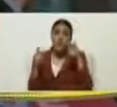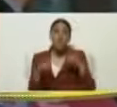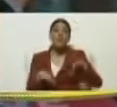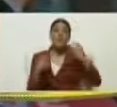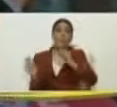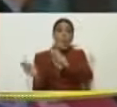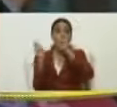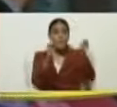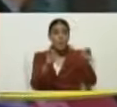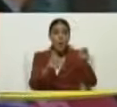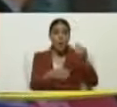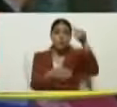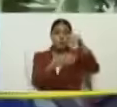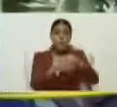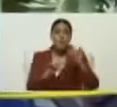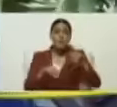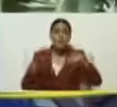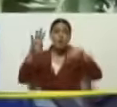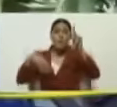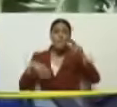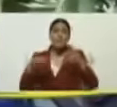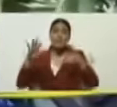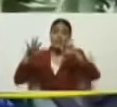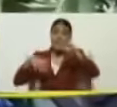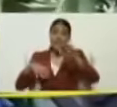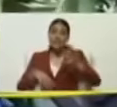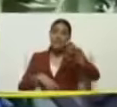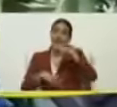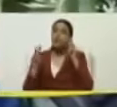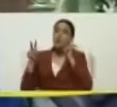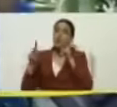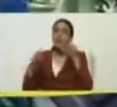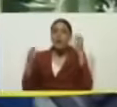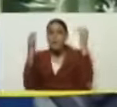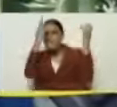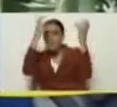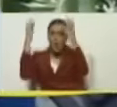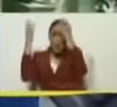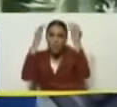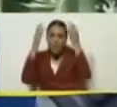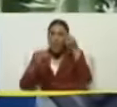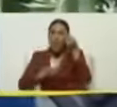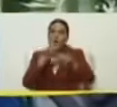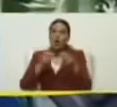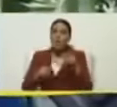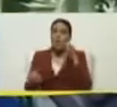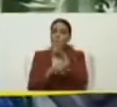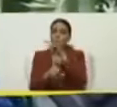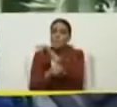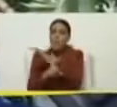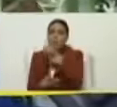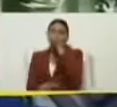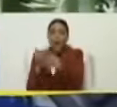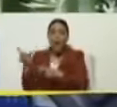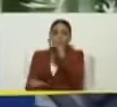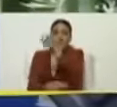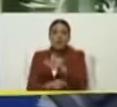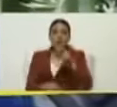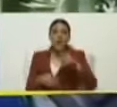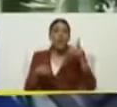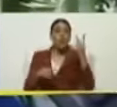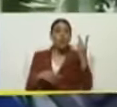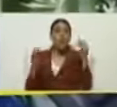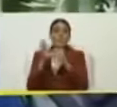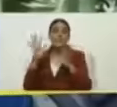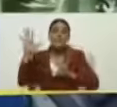en el 2013. La gente que vimos con preocupación cómo engañaron a buena parte de nuestro pueblo en el 2015, cuando la